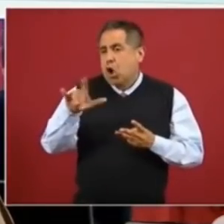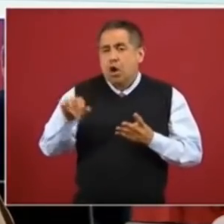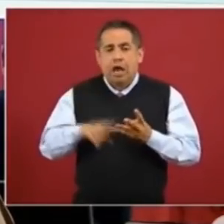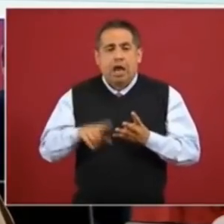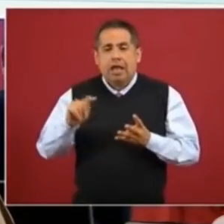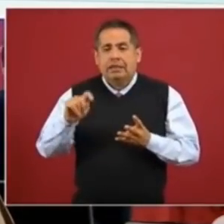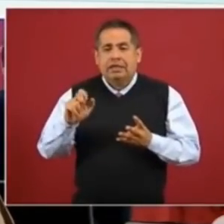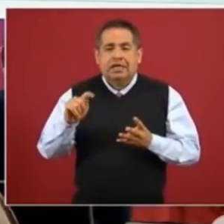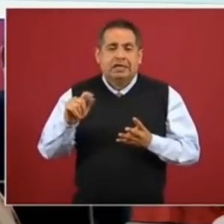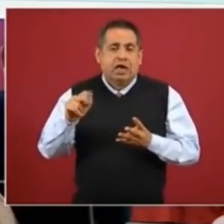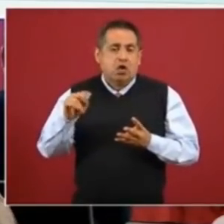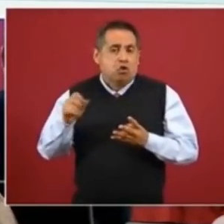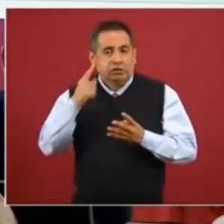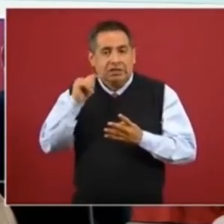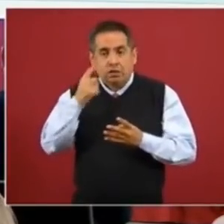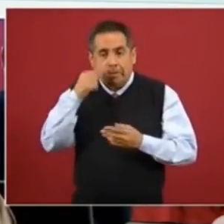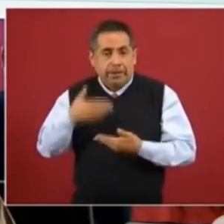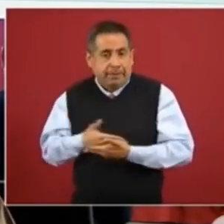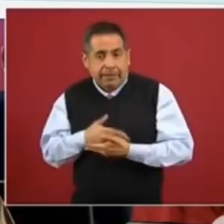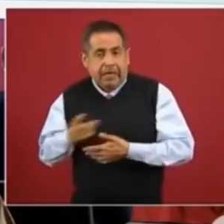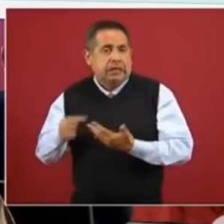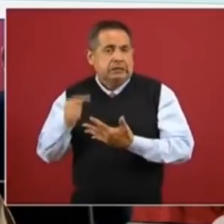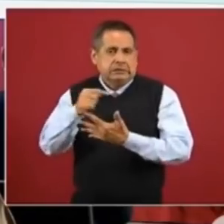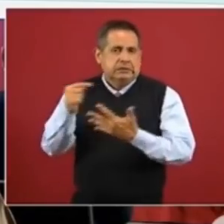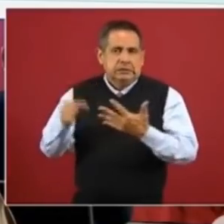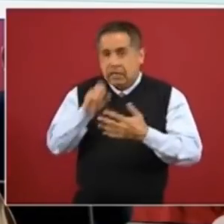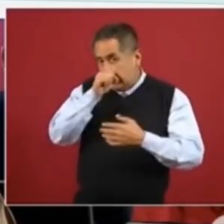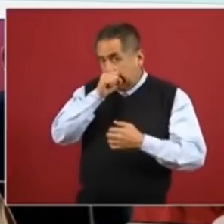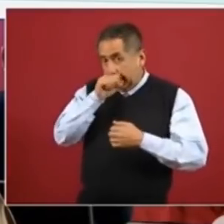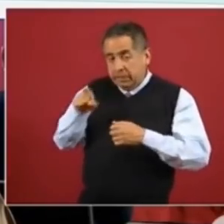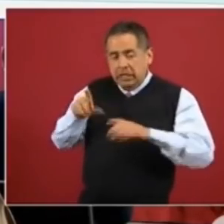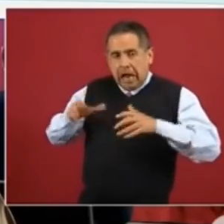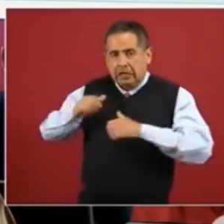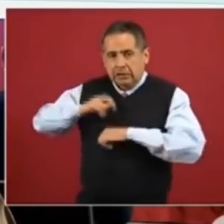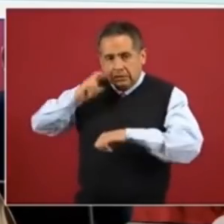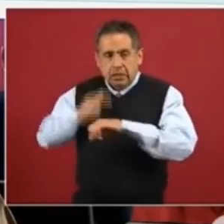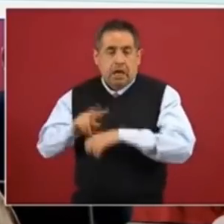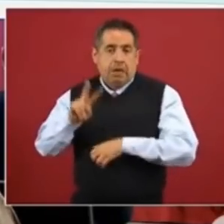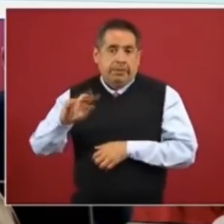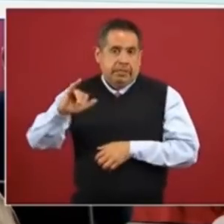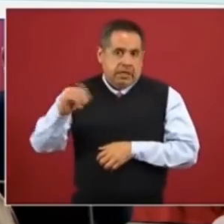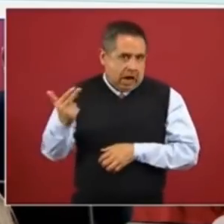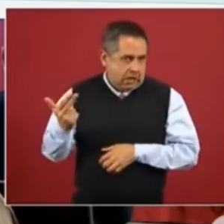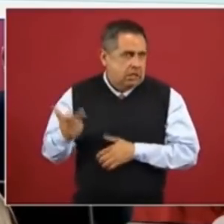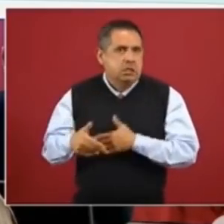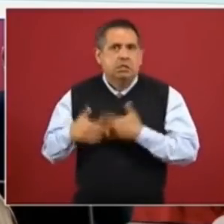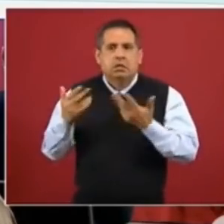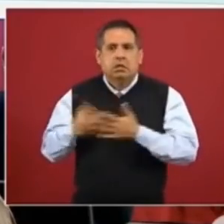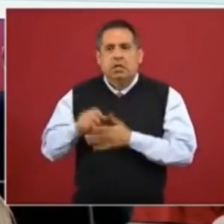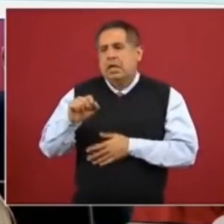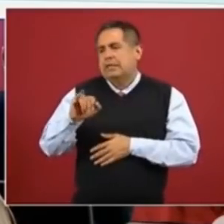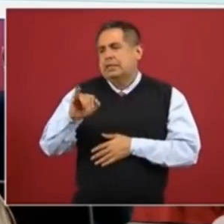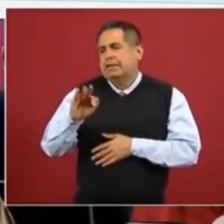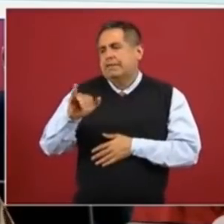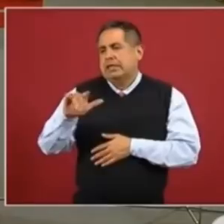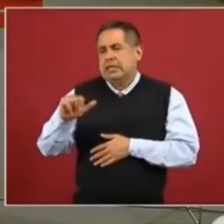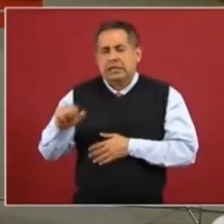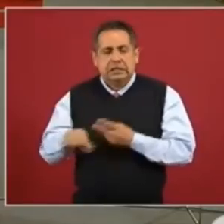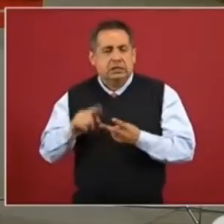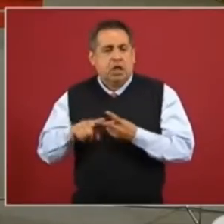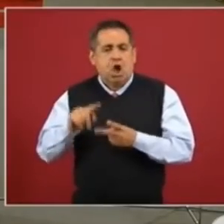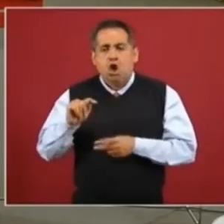tétanos neonatal. Manejamos también en esta dirección todo lo que es VIH, sífilis